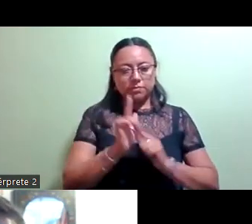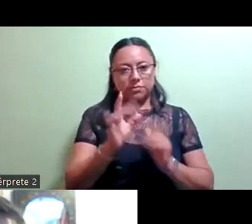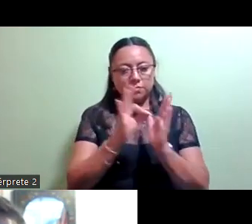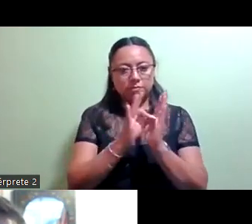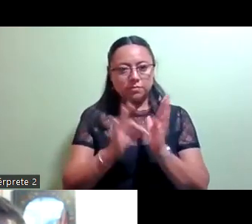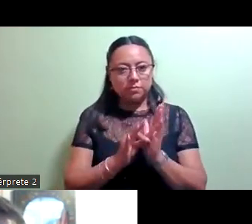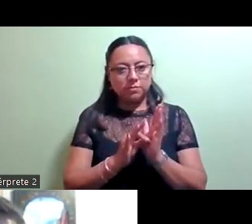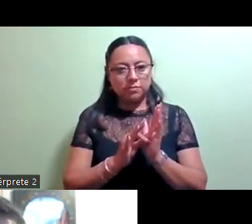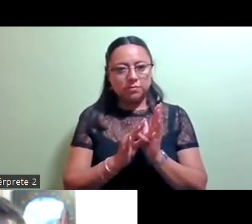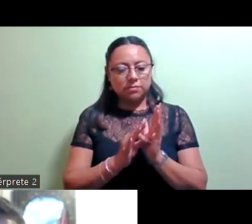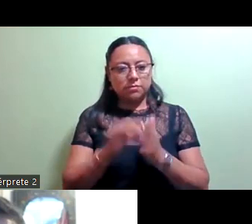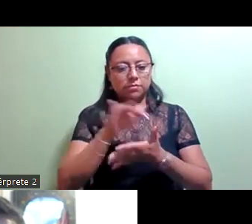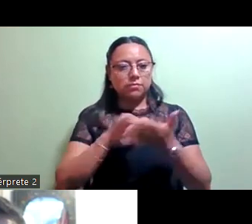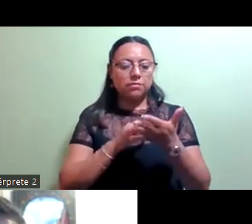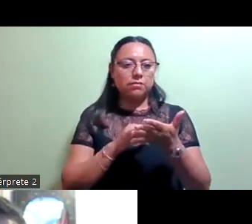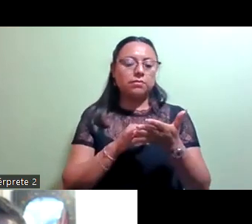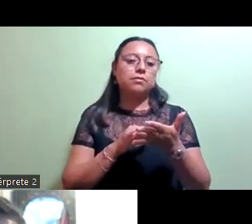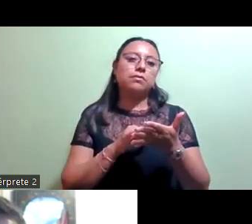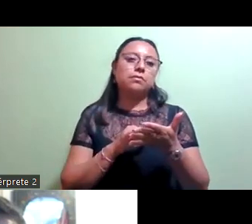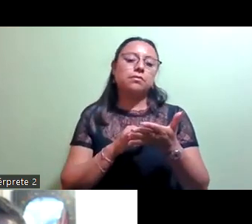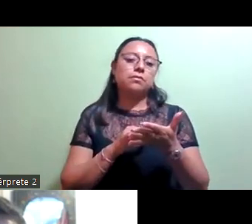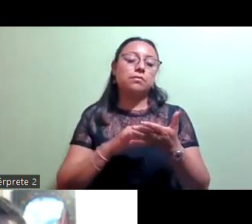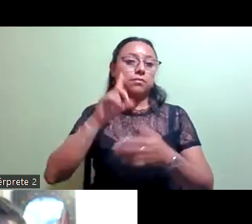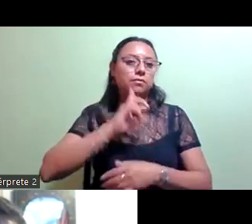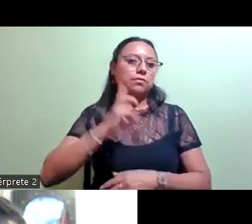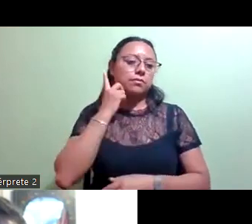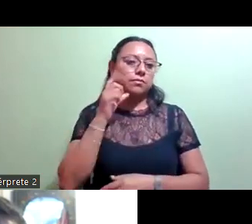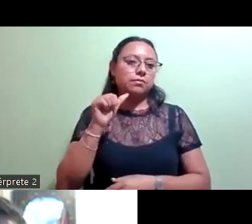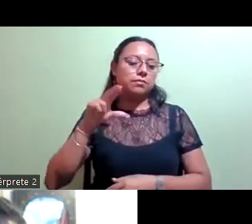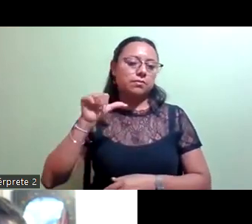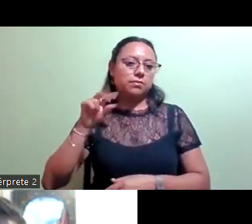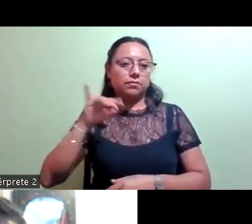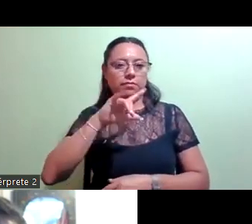que dará lectura la diputada Ana Villagrán, por favor?